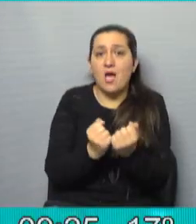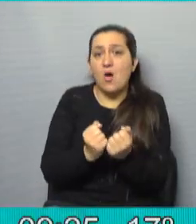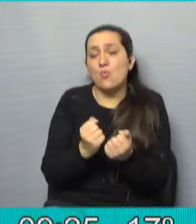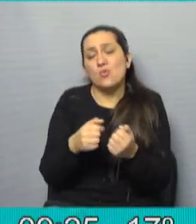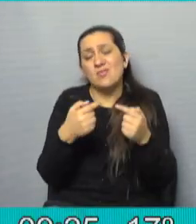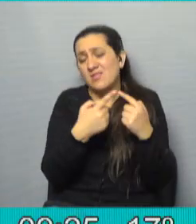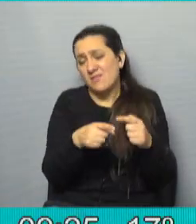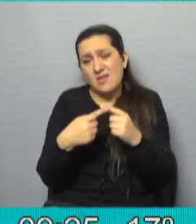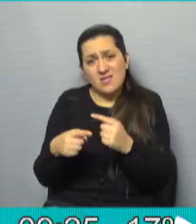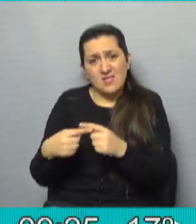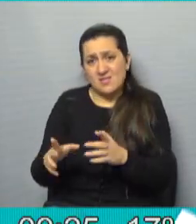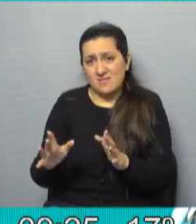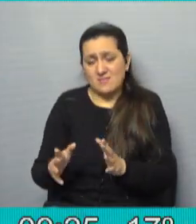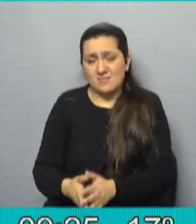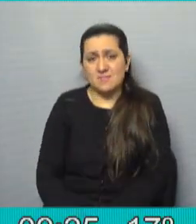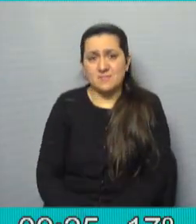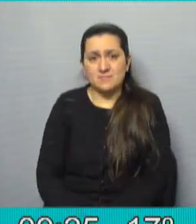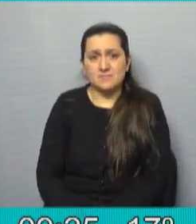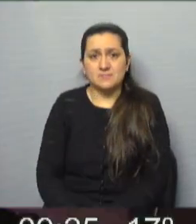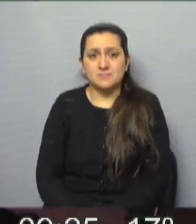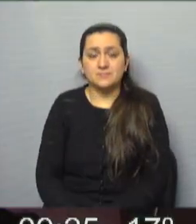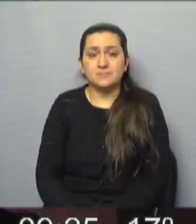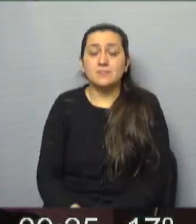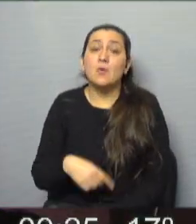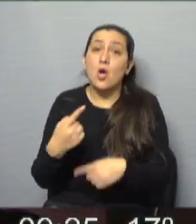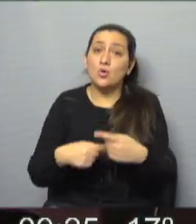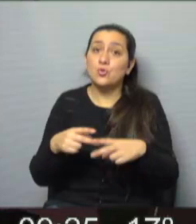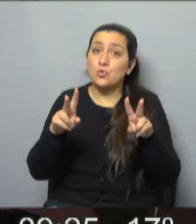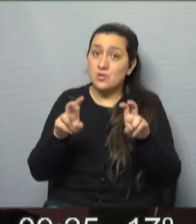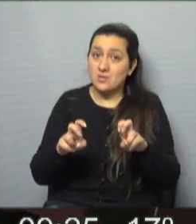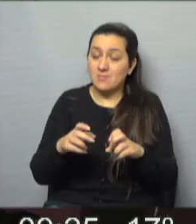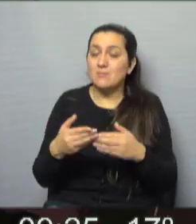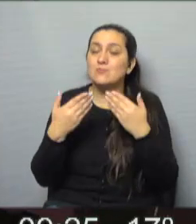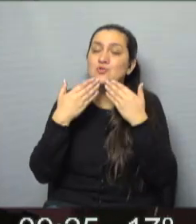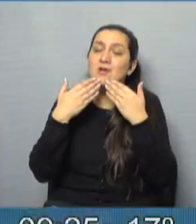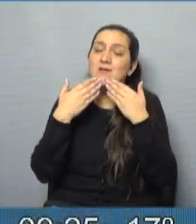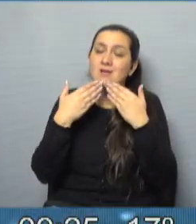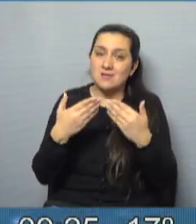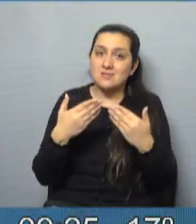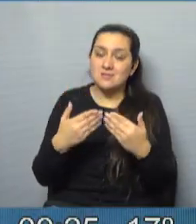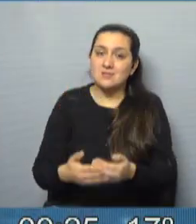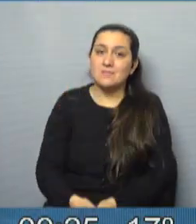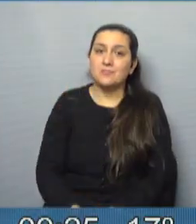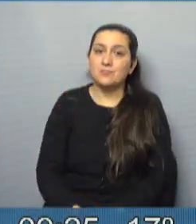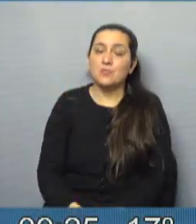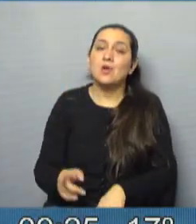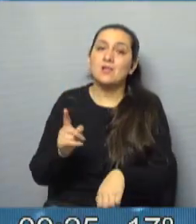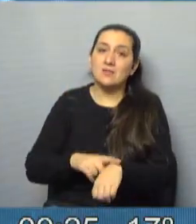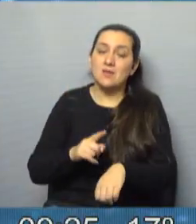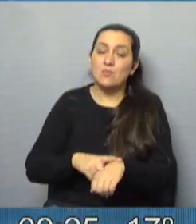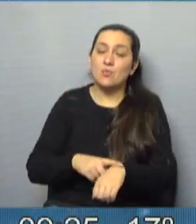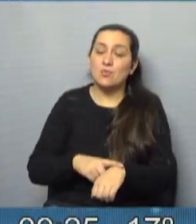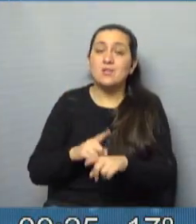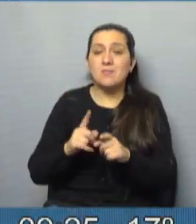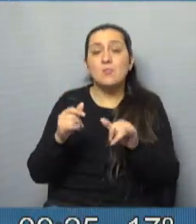es como las piecitas de dominó. Vamos a seguir este tema de cerca. Les agradezco mucho por el espacio, por el tiempo y